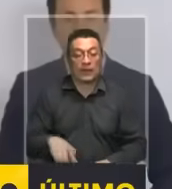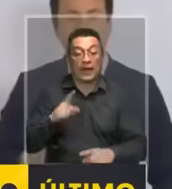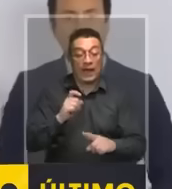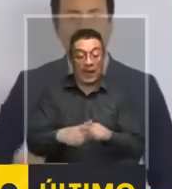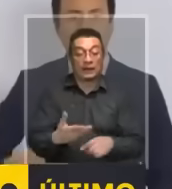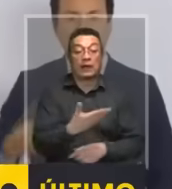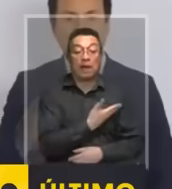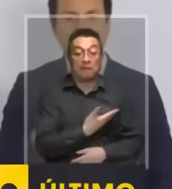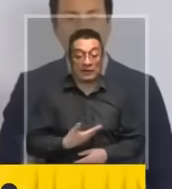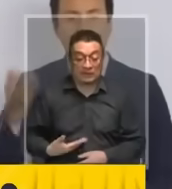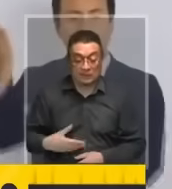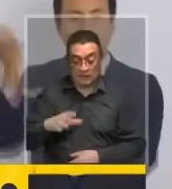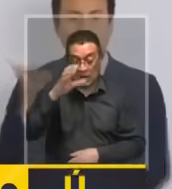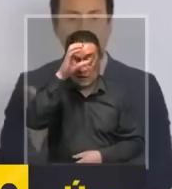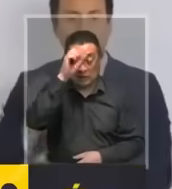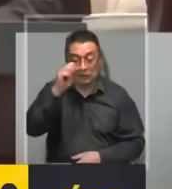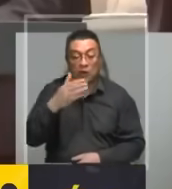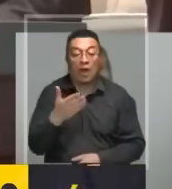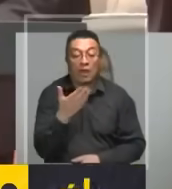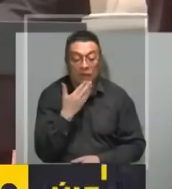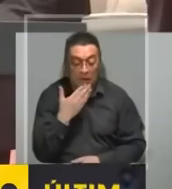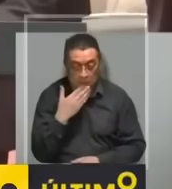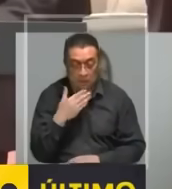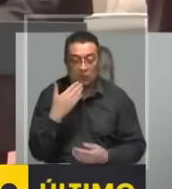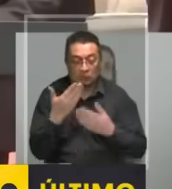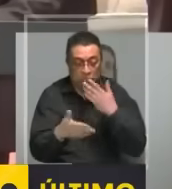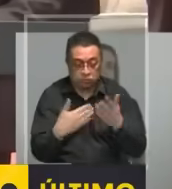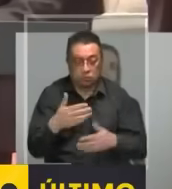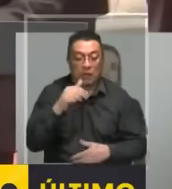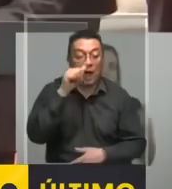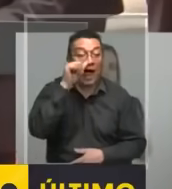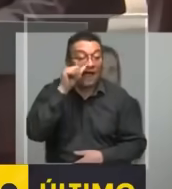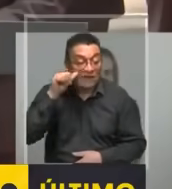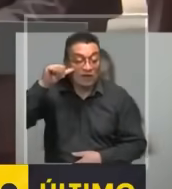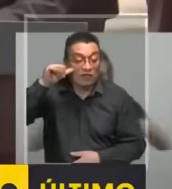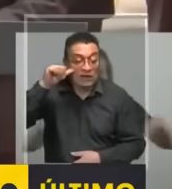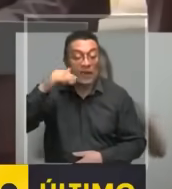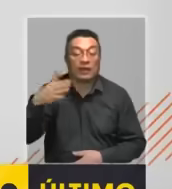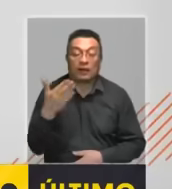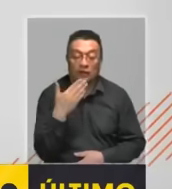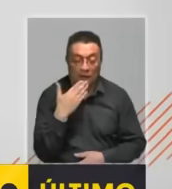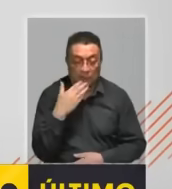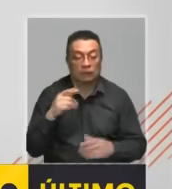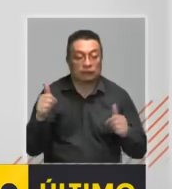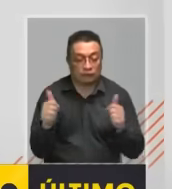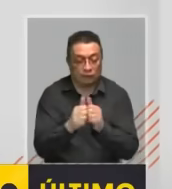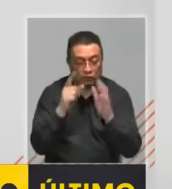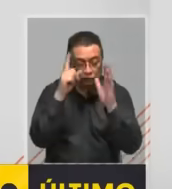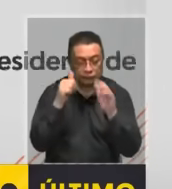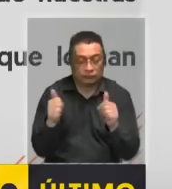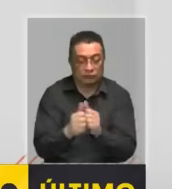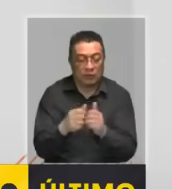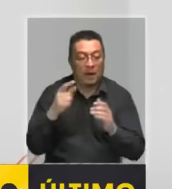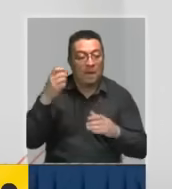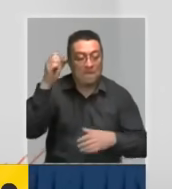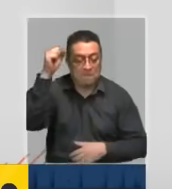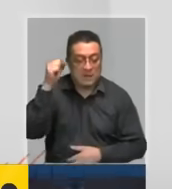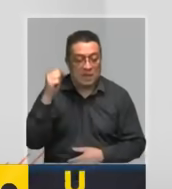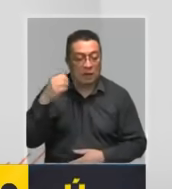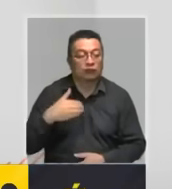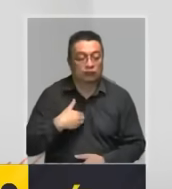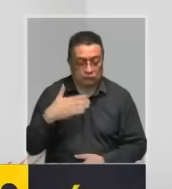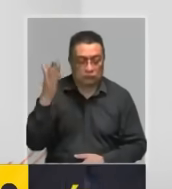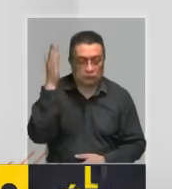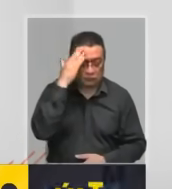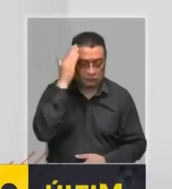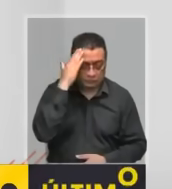Expresidentes trasandinos también reaccionaron. Alberto Fernández compartió una imagen suya con Piñera. Lo recuerdo con